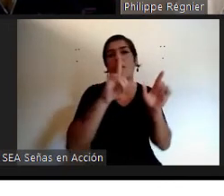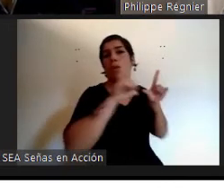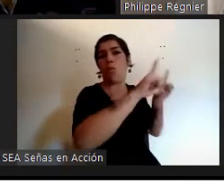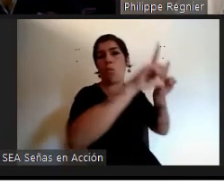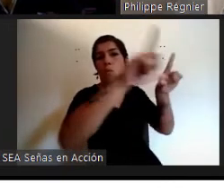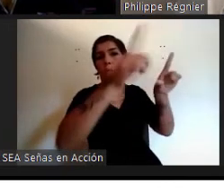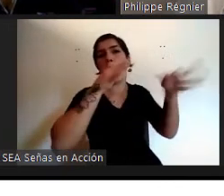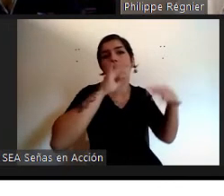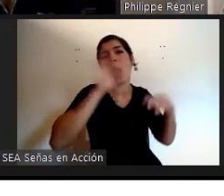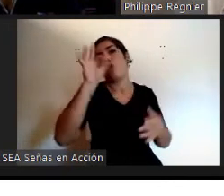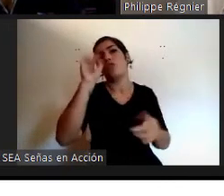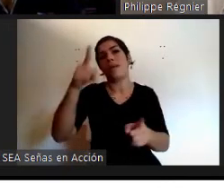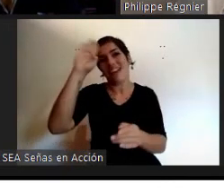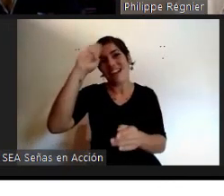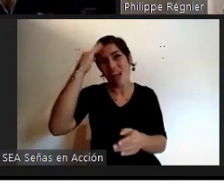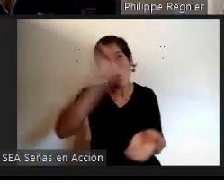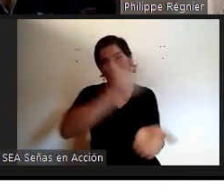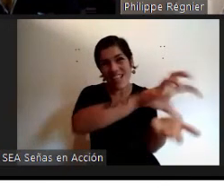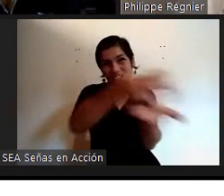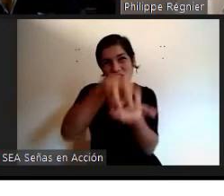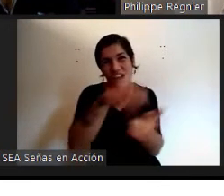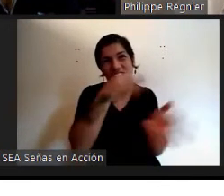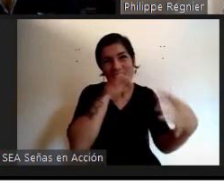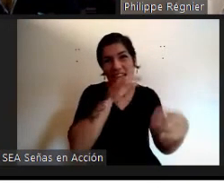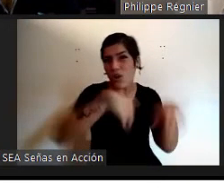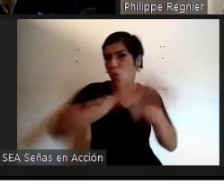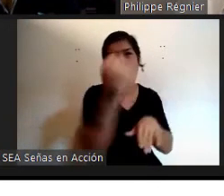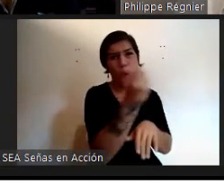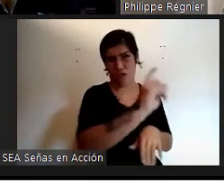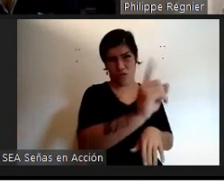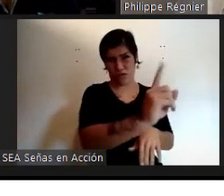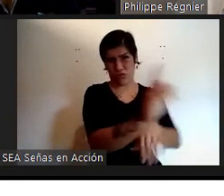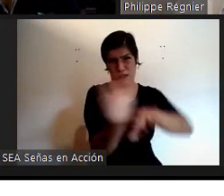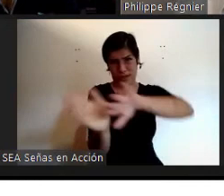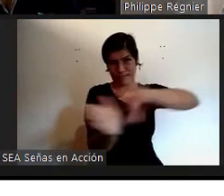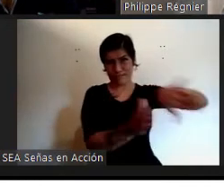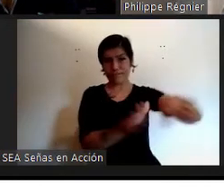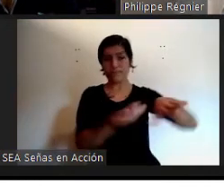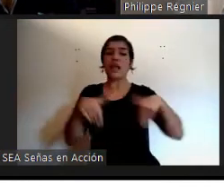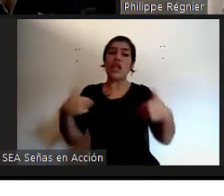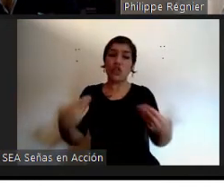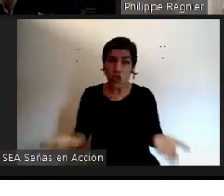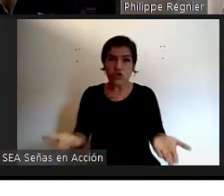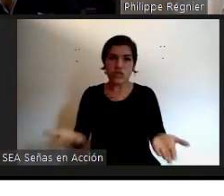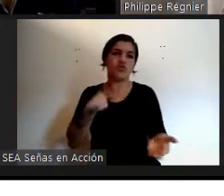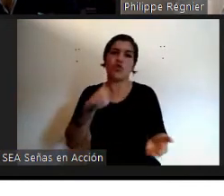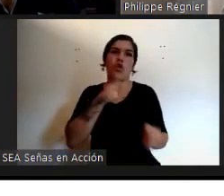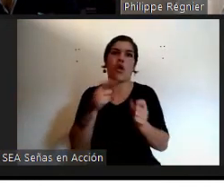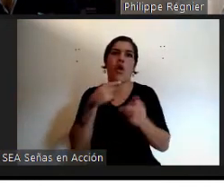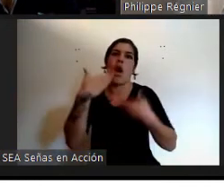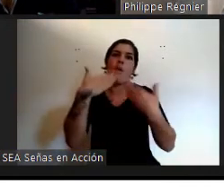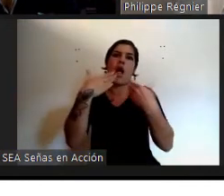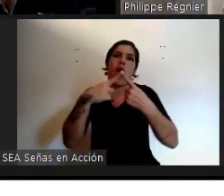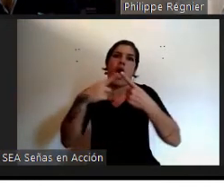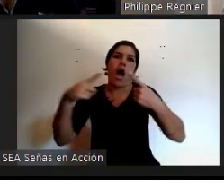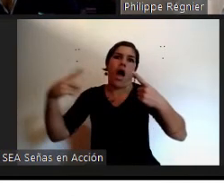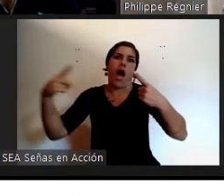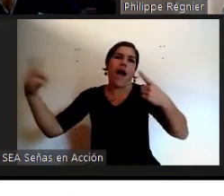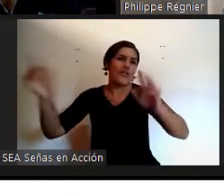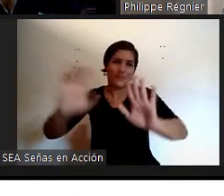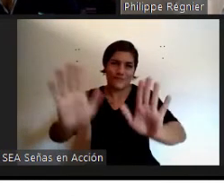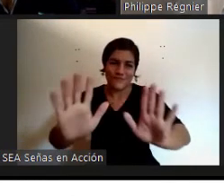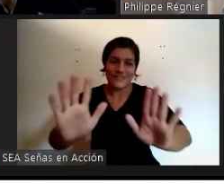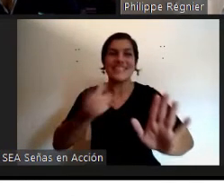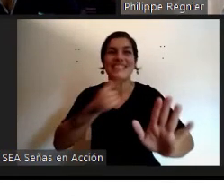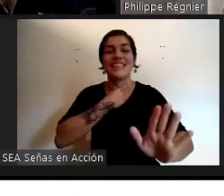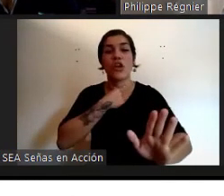corto para no extenderme, en todo este marco, como les decía antes, pensamos que era